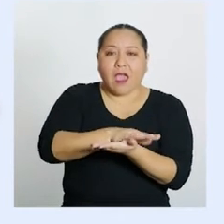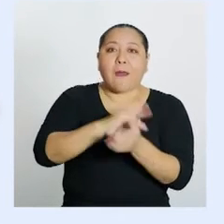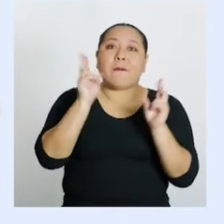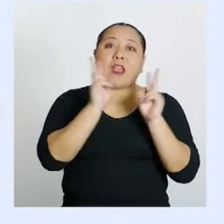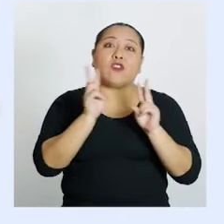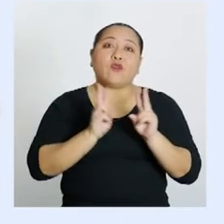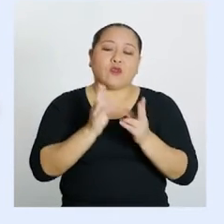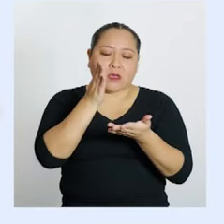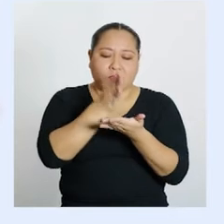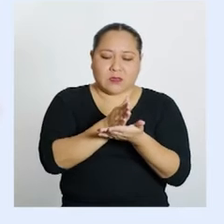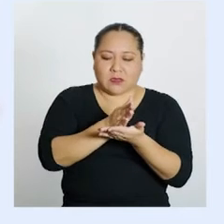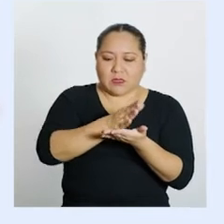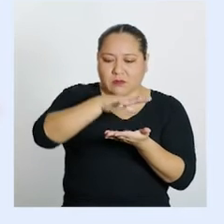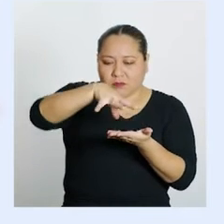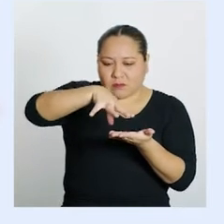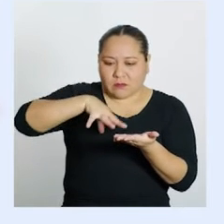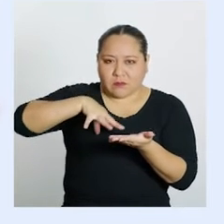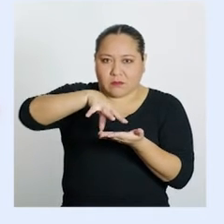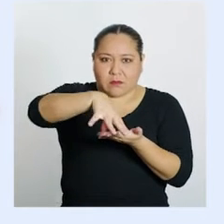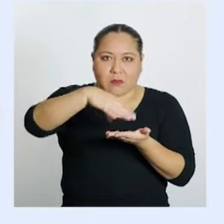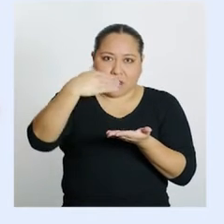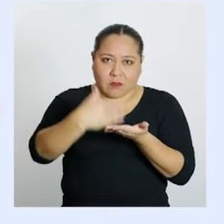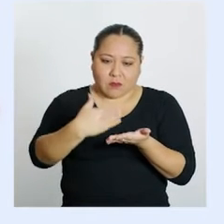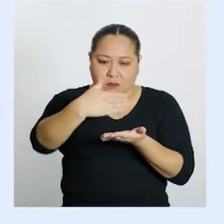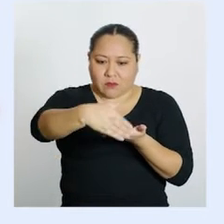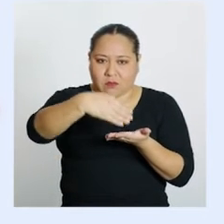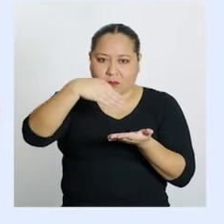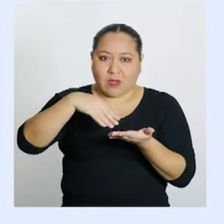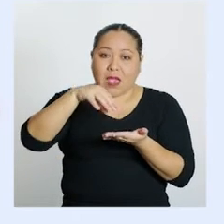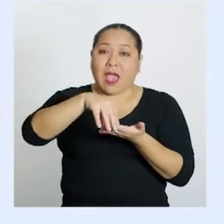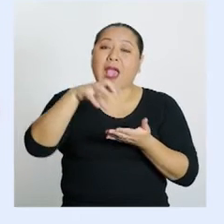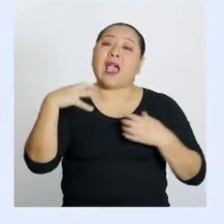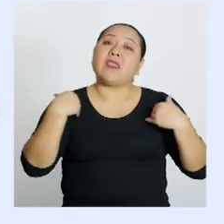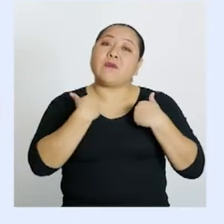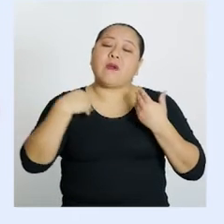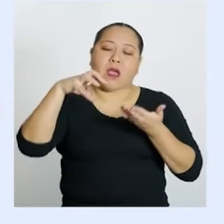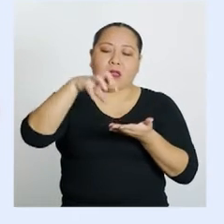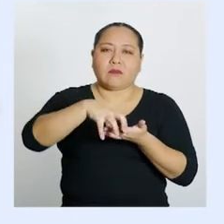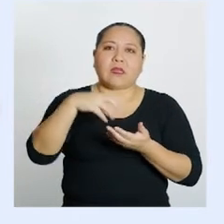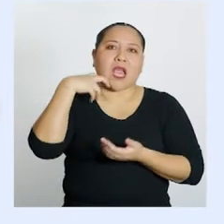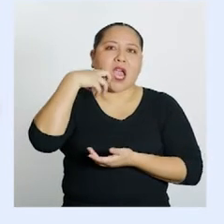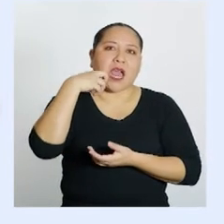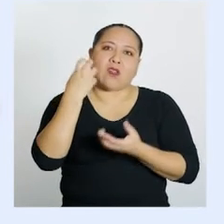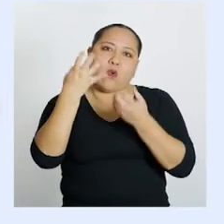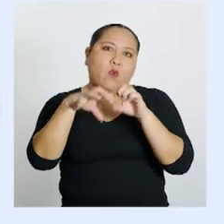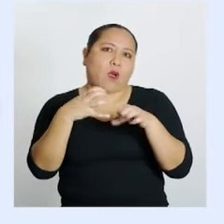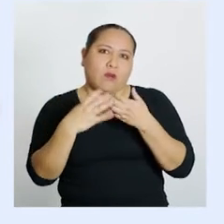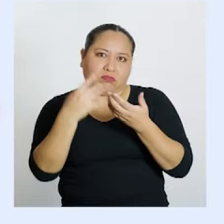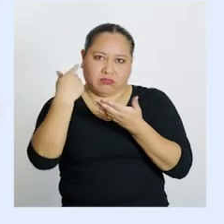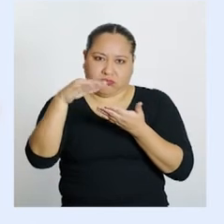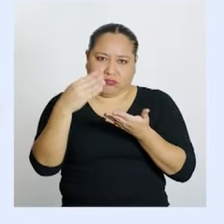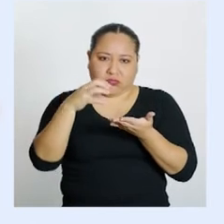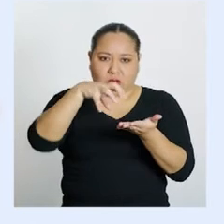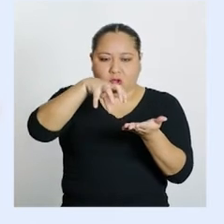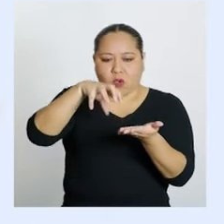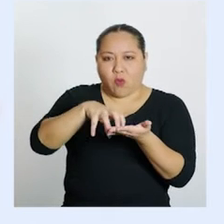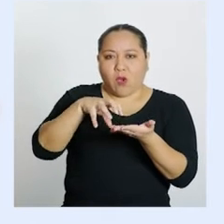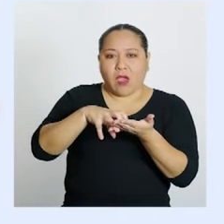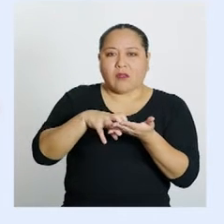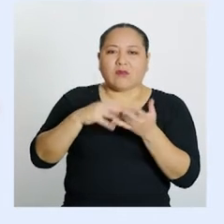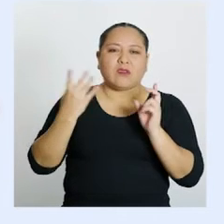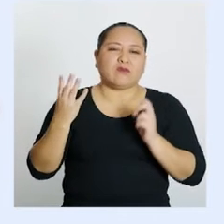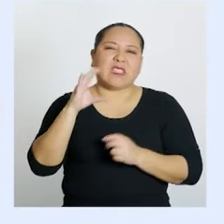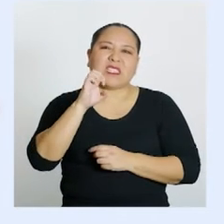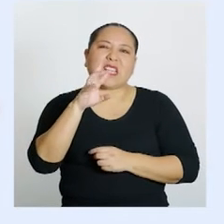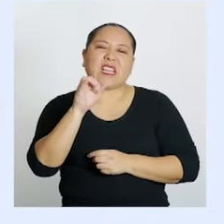verduras, mientras el resto sea un cuarto alimentos de origen animal, como carne o huevo, y un cuarto de cereales.